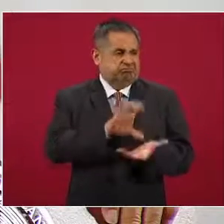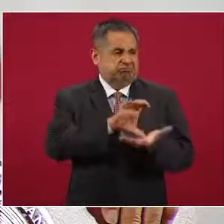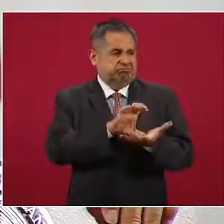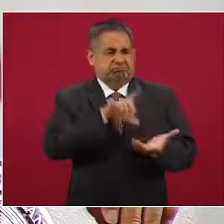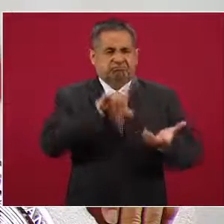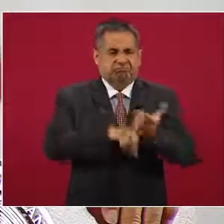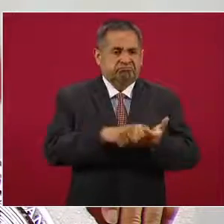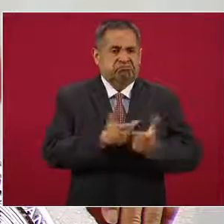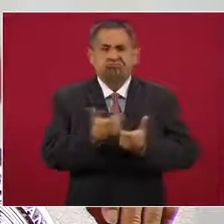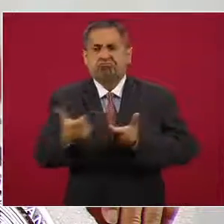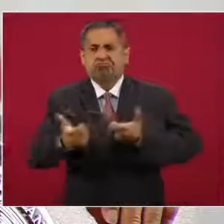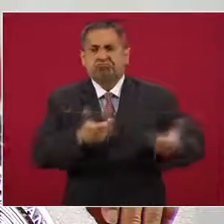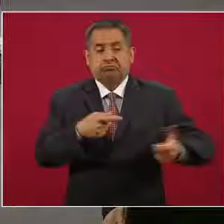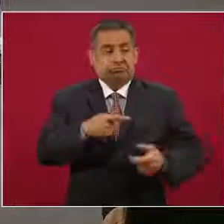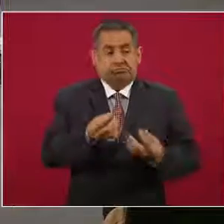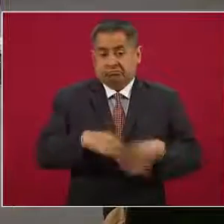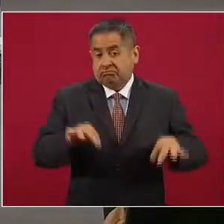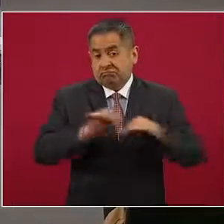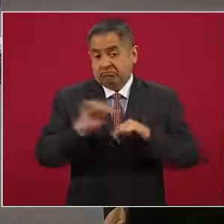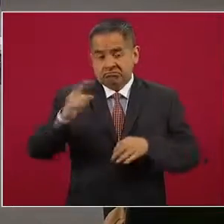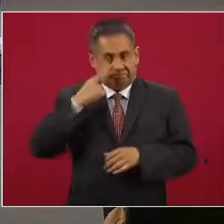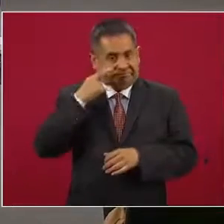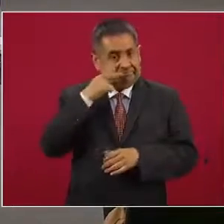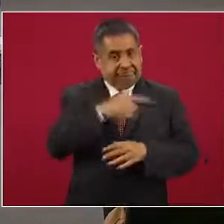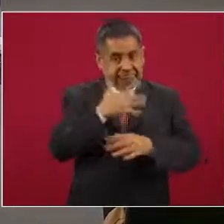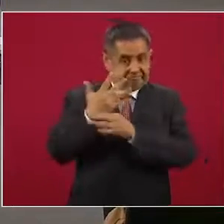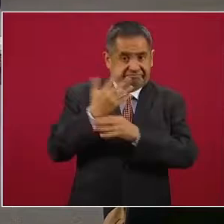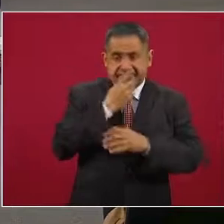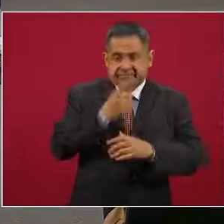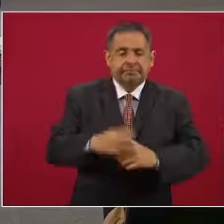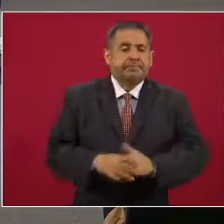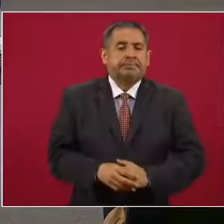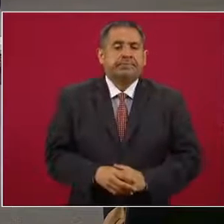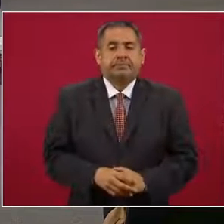mundo. Miren lo que dice.